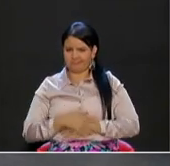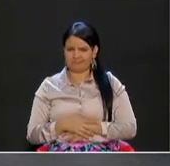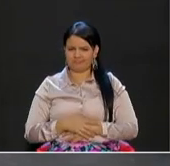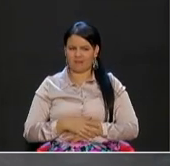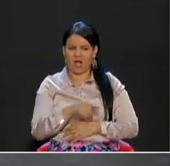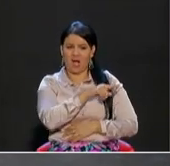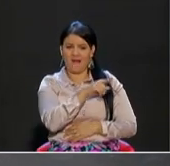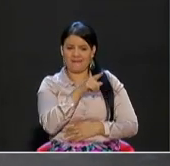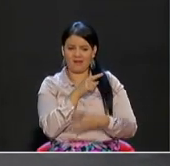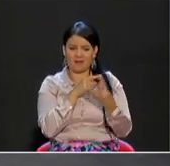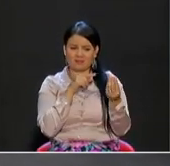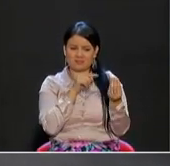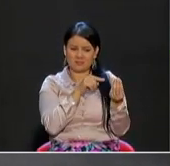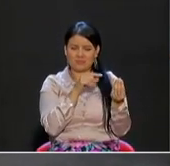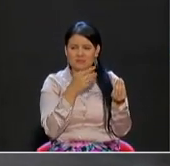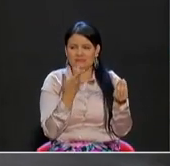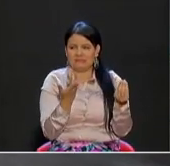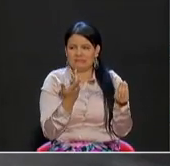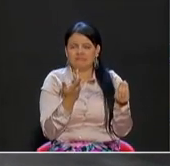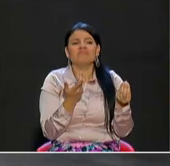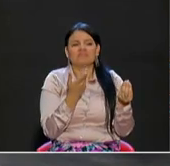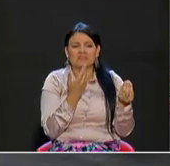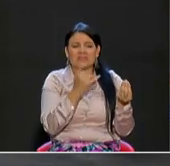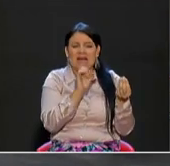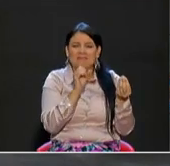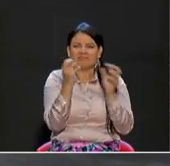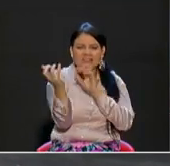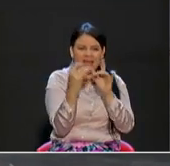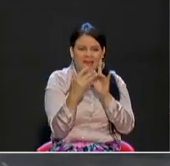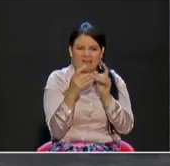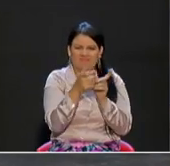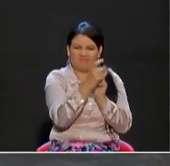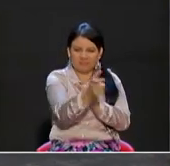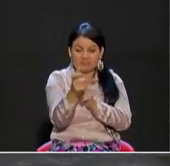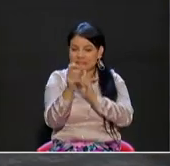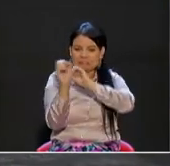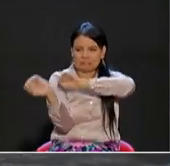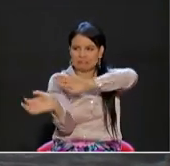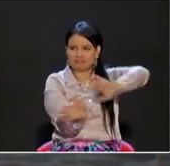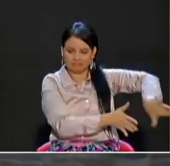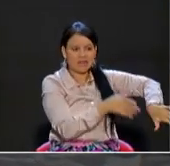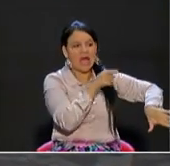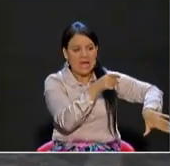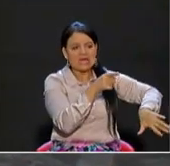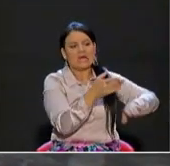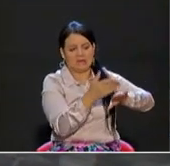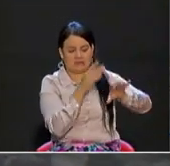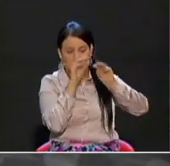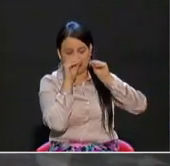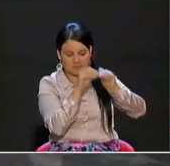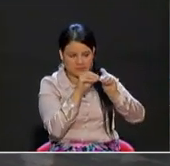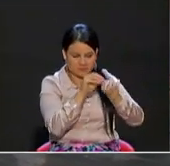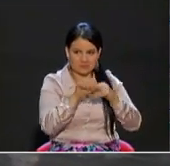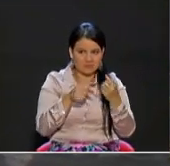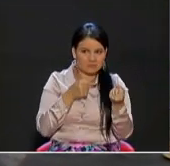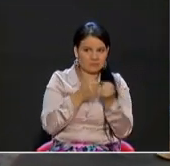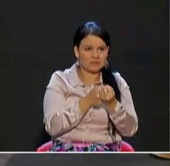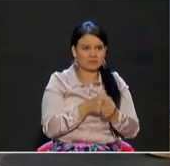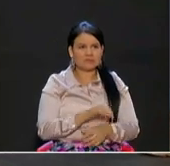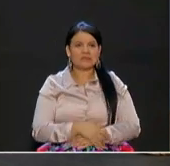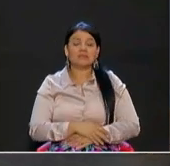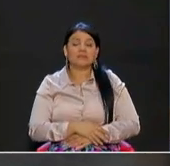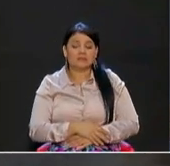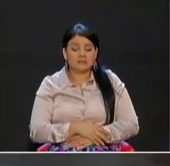estos espacios territoriales de capacitación y reincorporación son cuatro espacios y hay alrededor de 445 personas allí